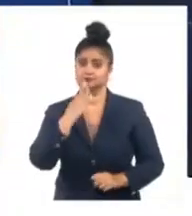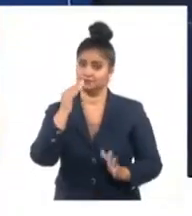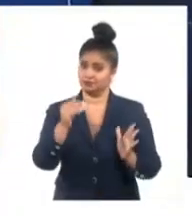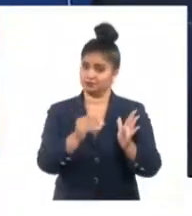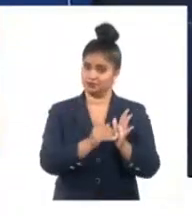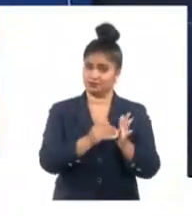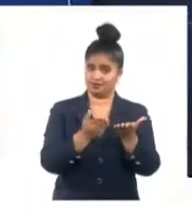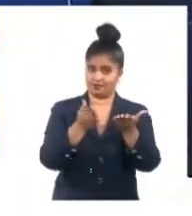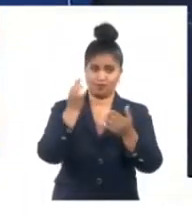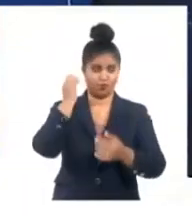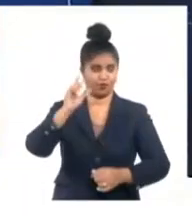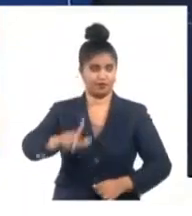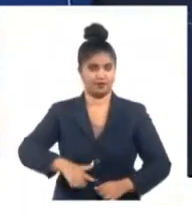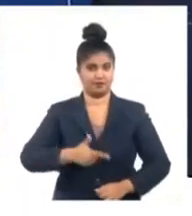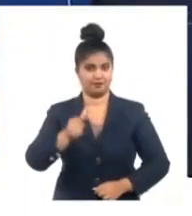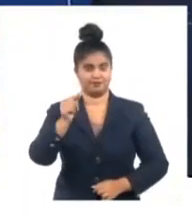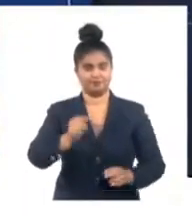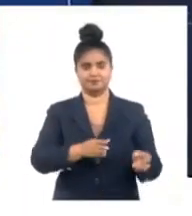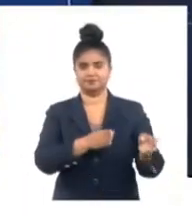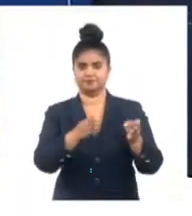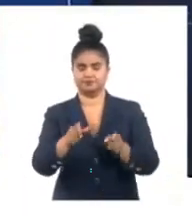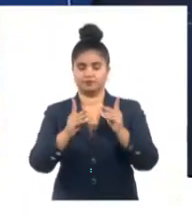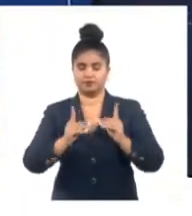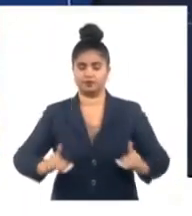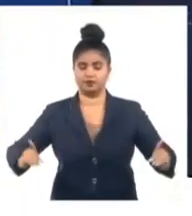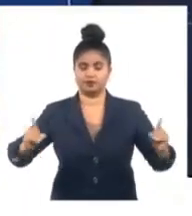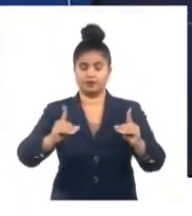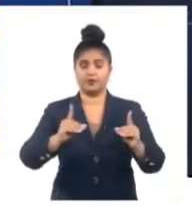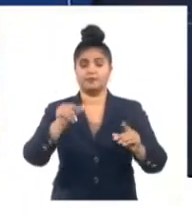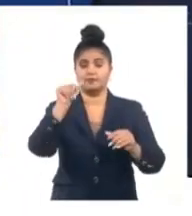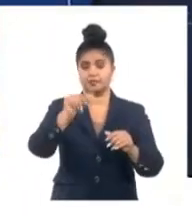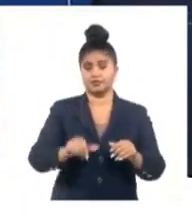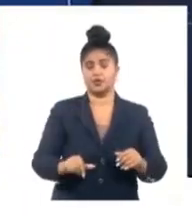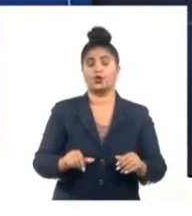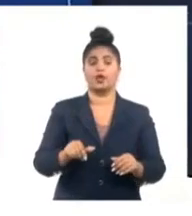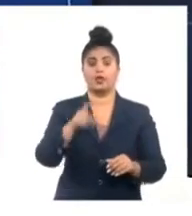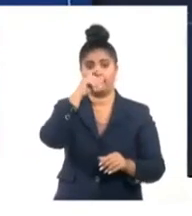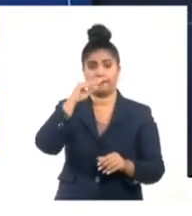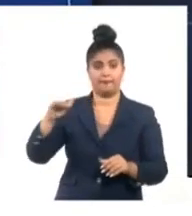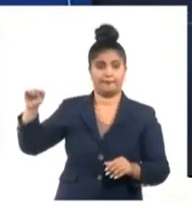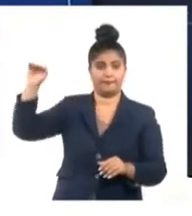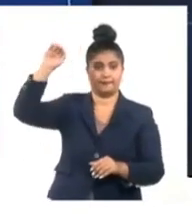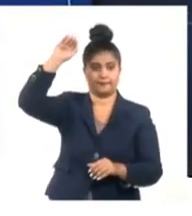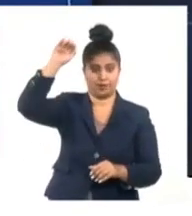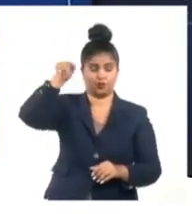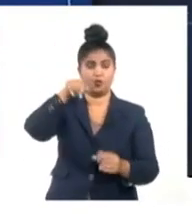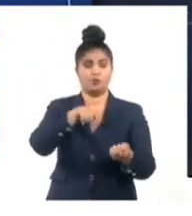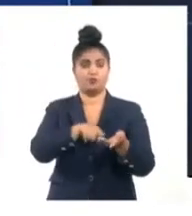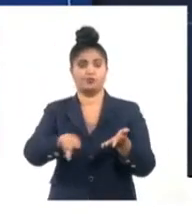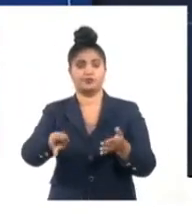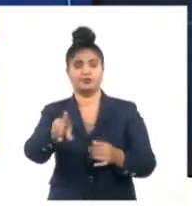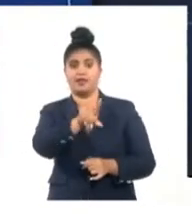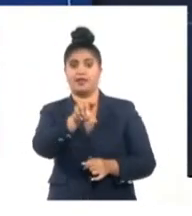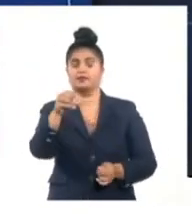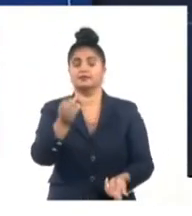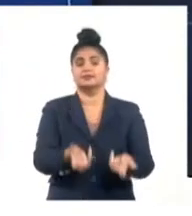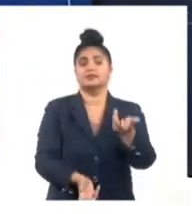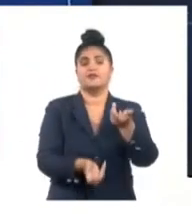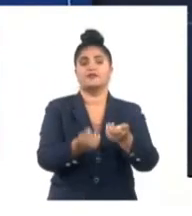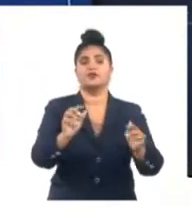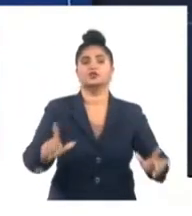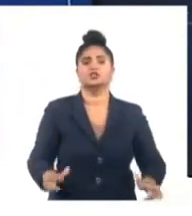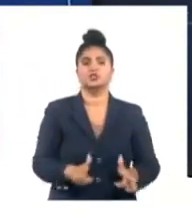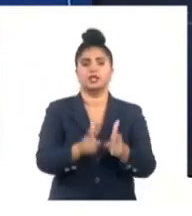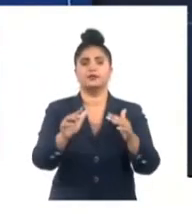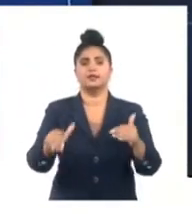La cátedra del adulto mayor de la Universidad Carlos Rafael Rodríguez de la provincia de Cienfuegos celebrará el 18 de septiembre su